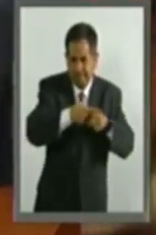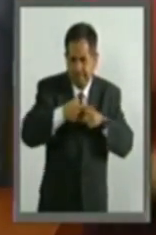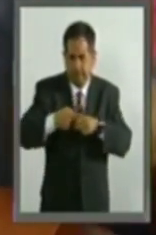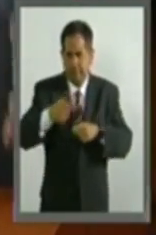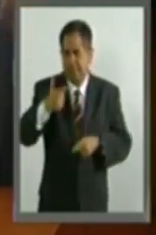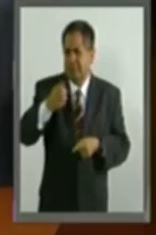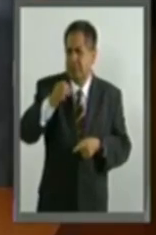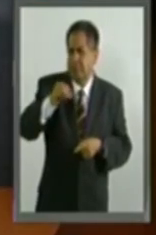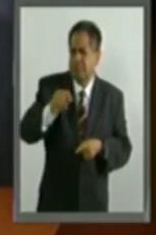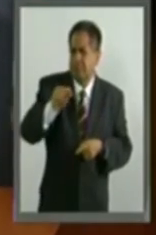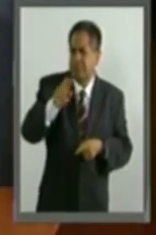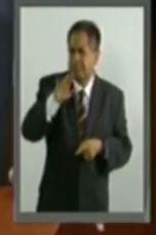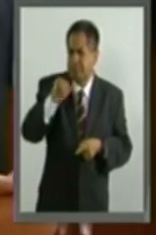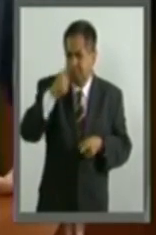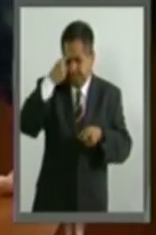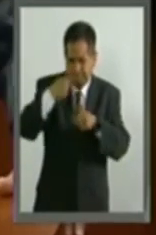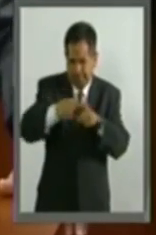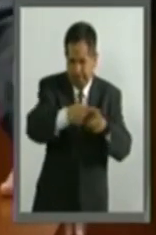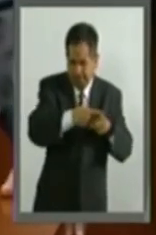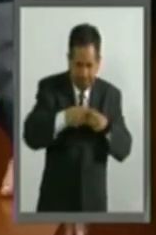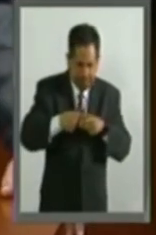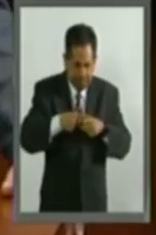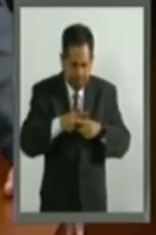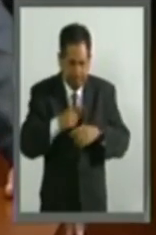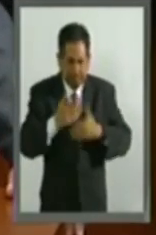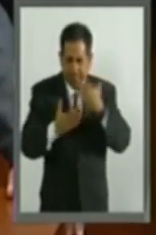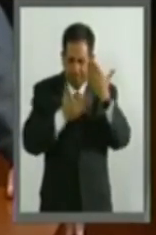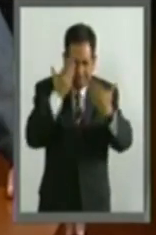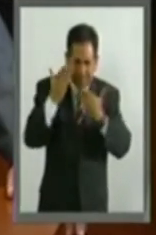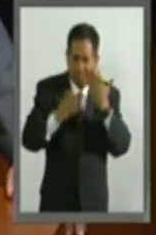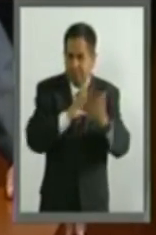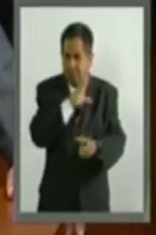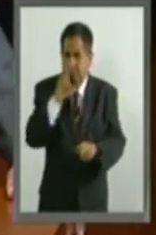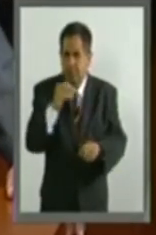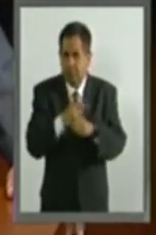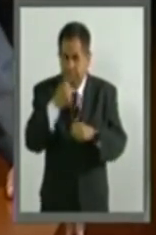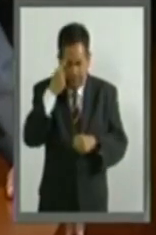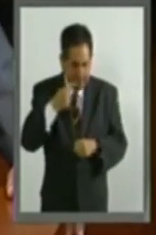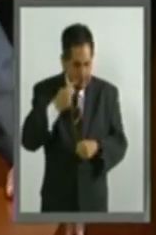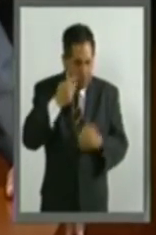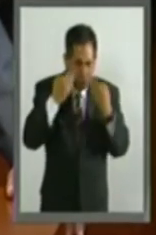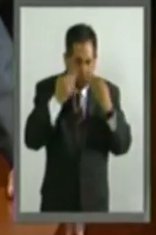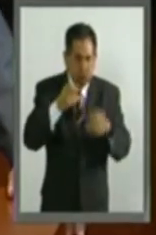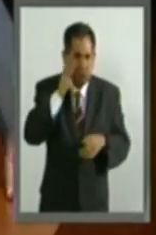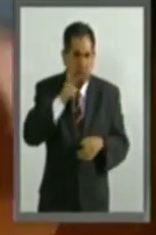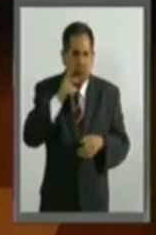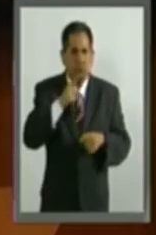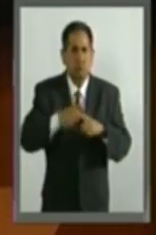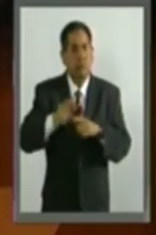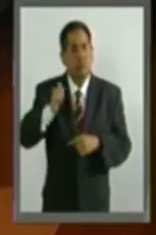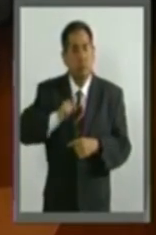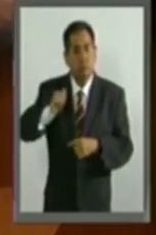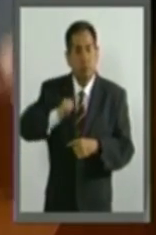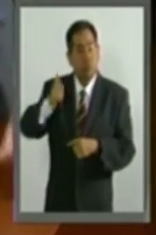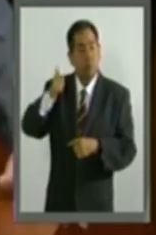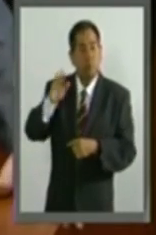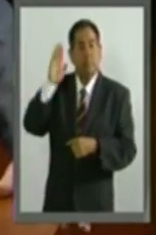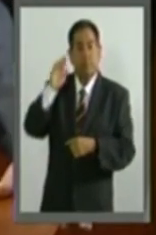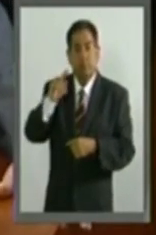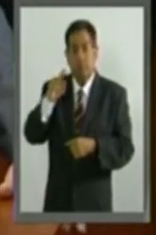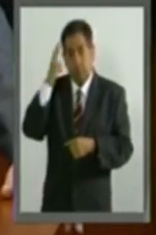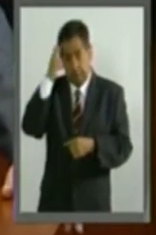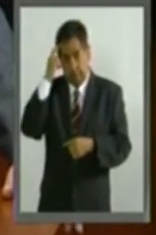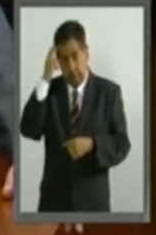aplica la informática a la geografía, los estudios correspondientes para verificar las tesis desde